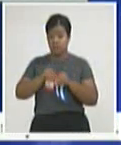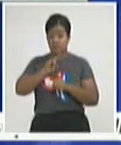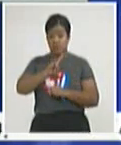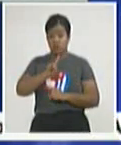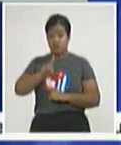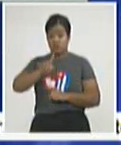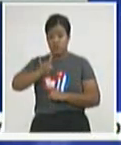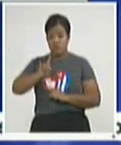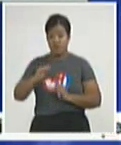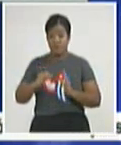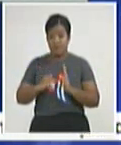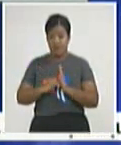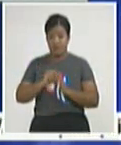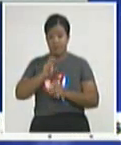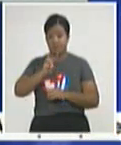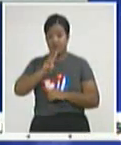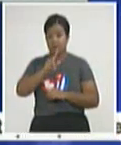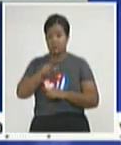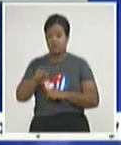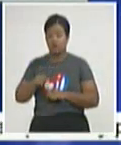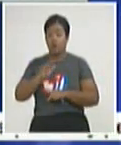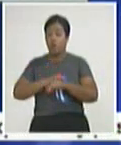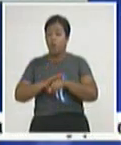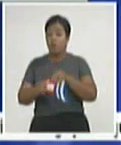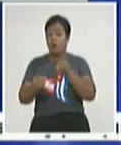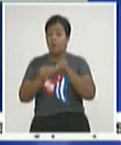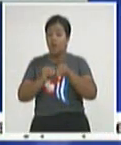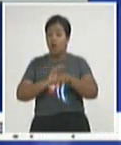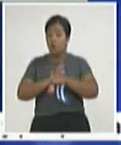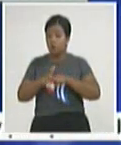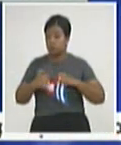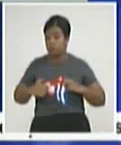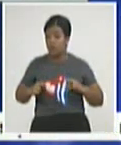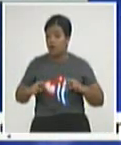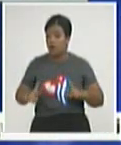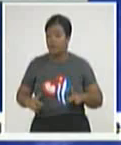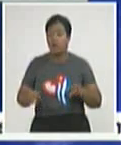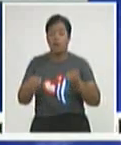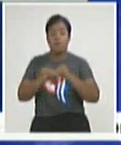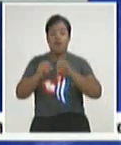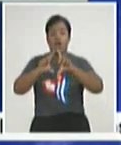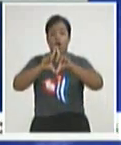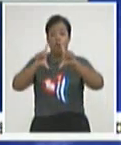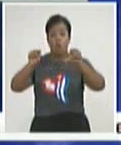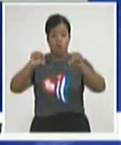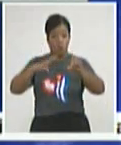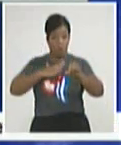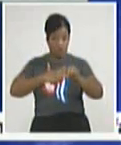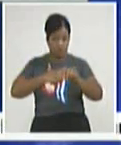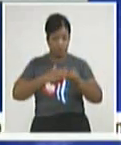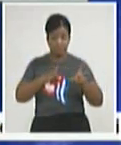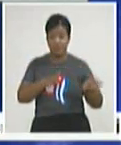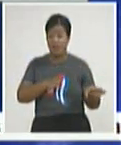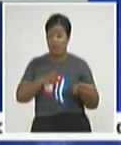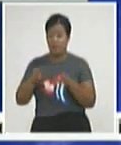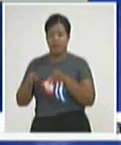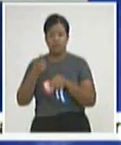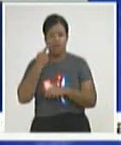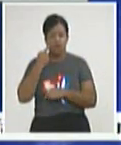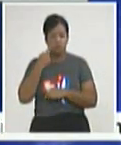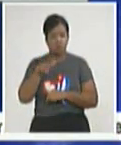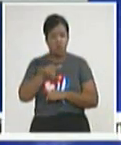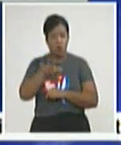119.023 casos que son consecuencia, reitero, de la transmisión autóctona. Y se puede apreciar